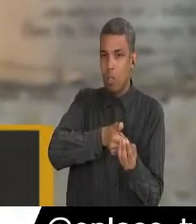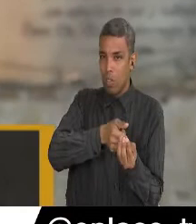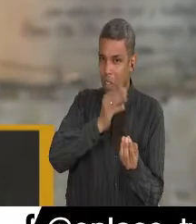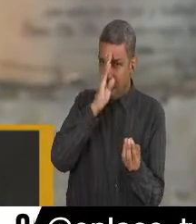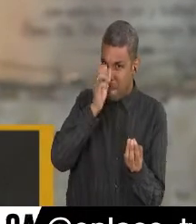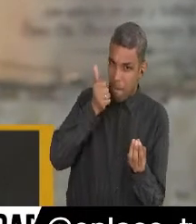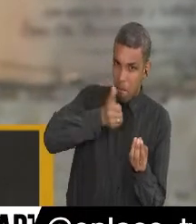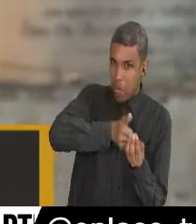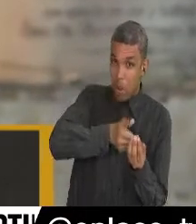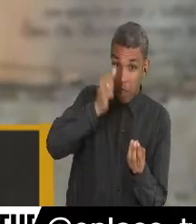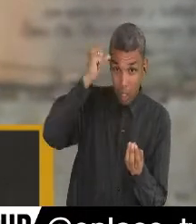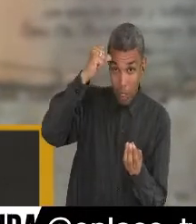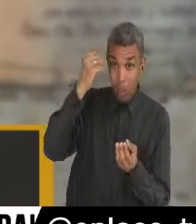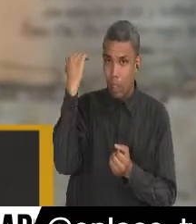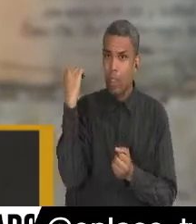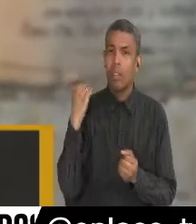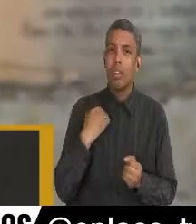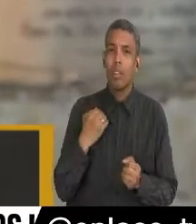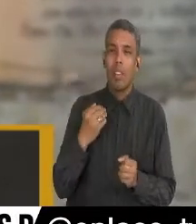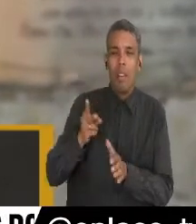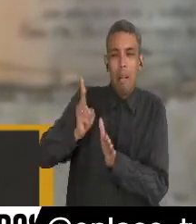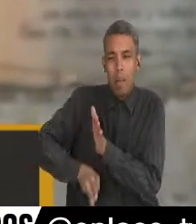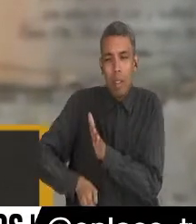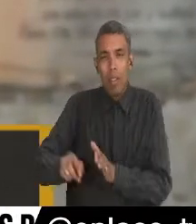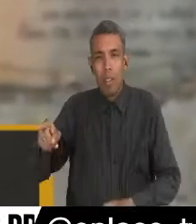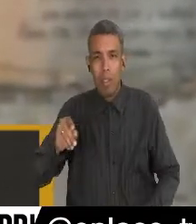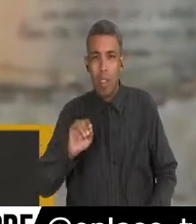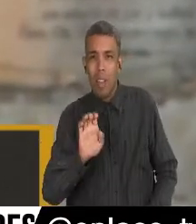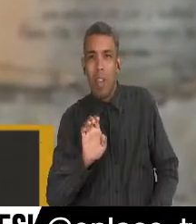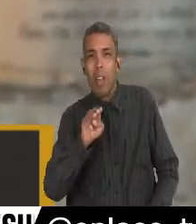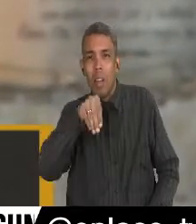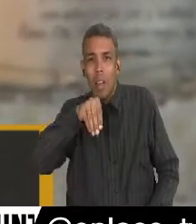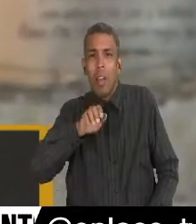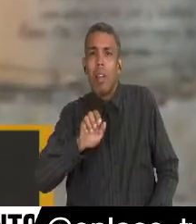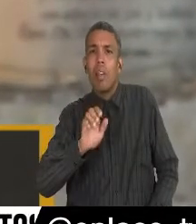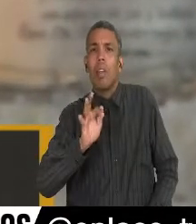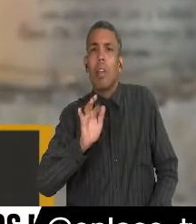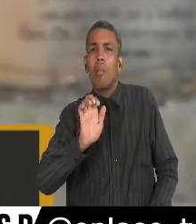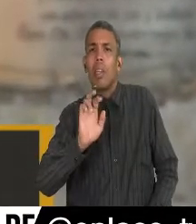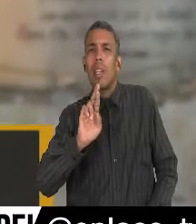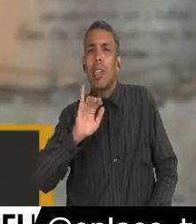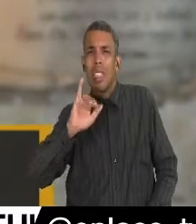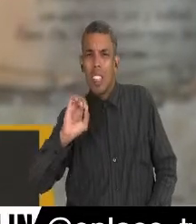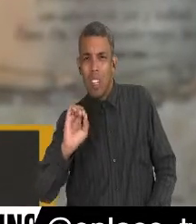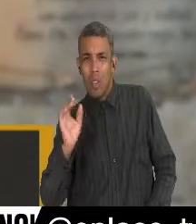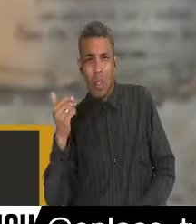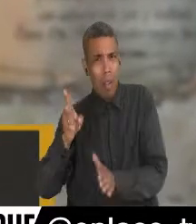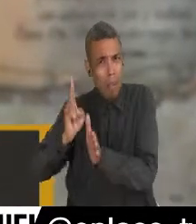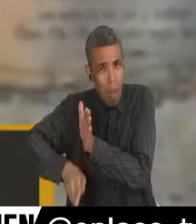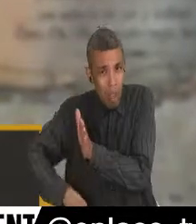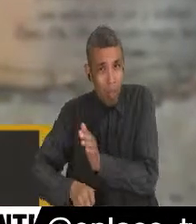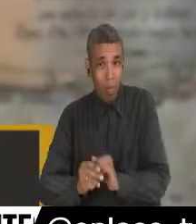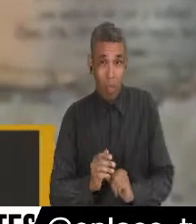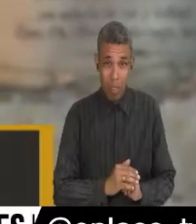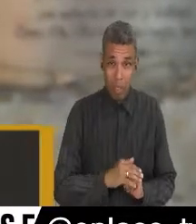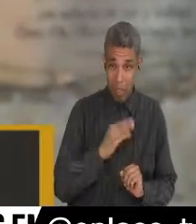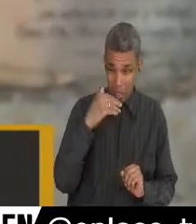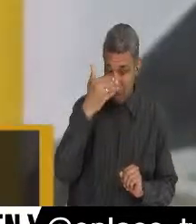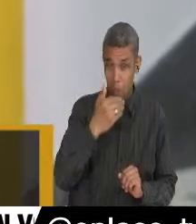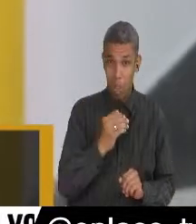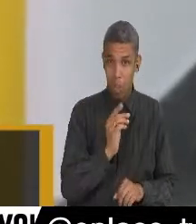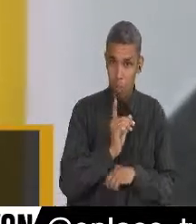toda esa intríngulis que se generó alrededor de su muerte. Durante 4 años de investigación hemos por fin terminado esa